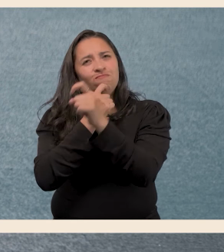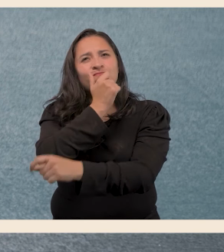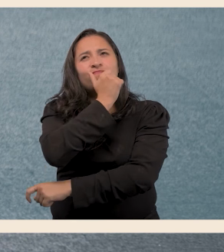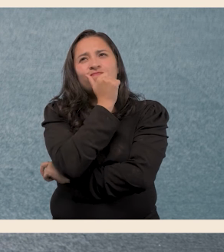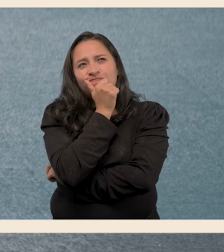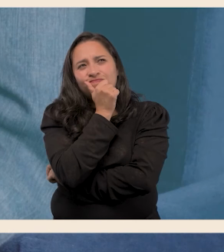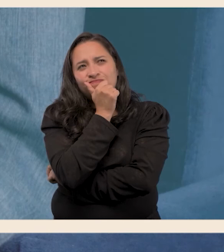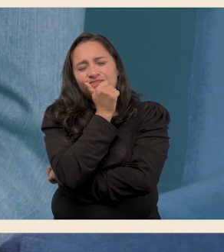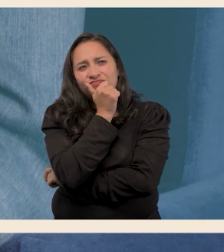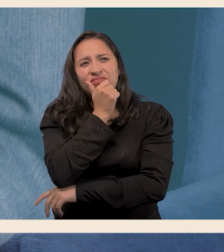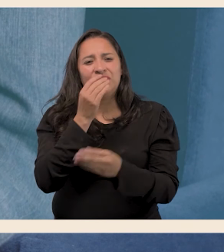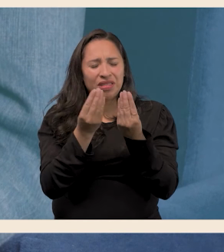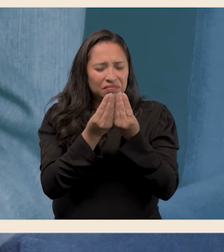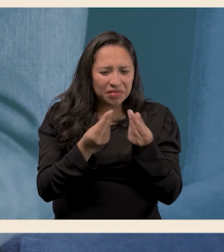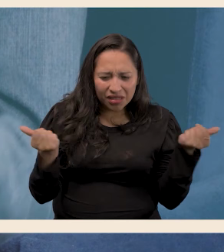Lo desaparecieron.